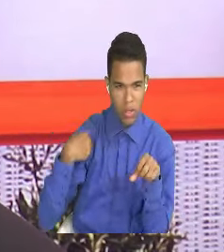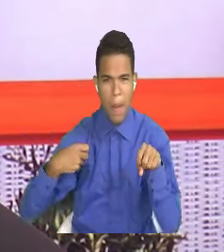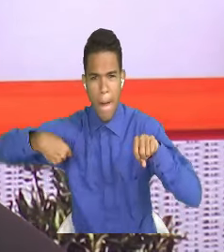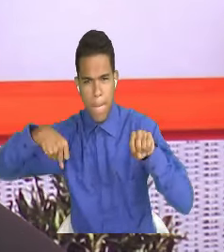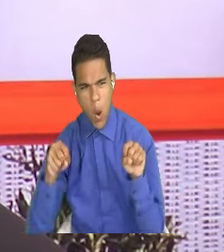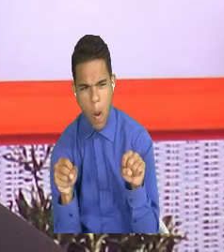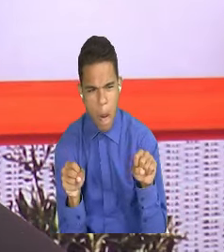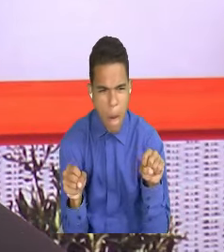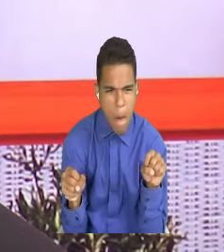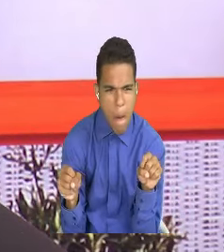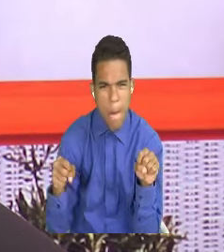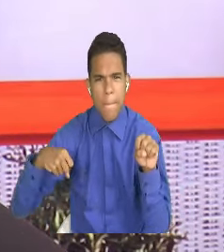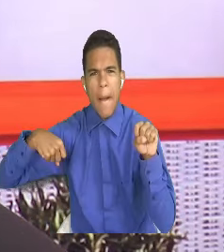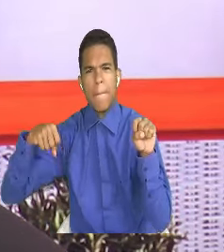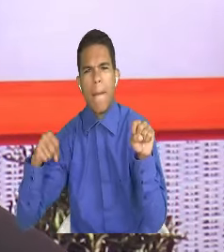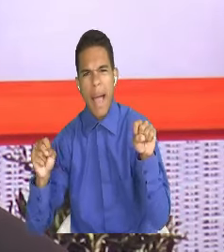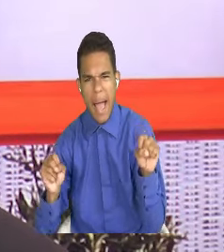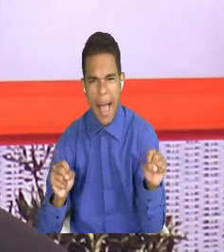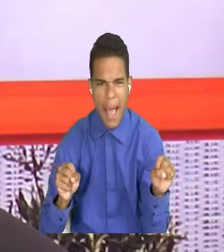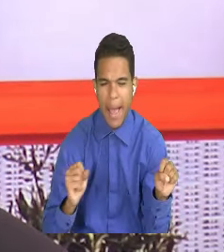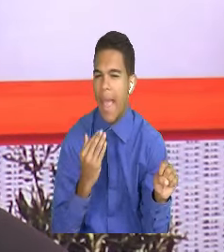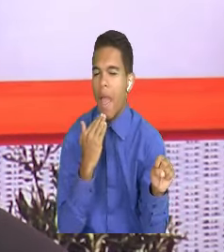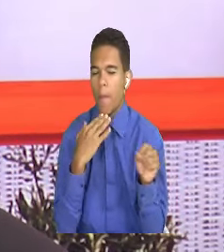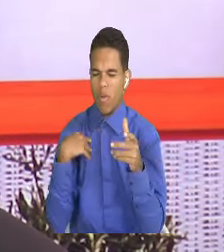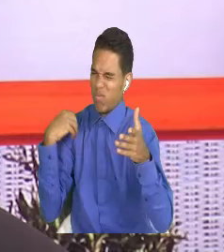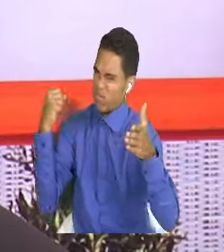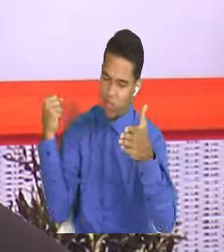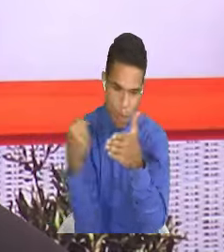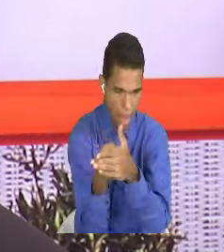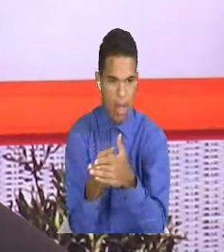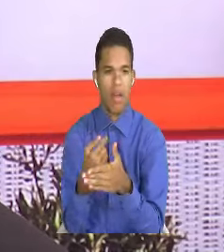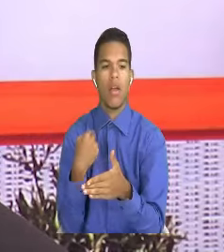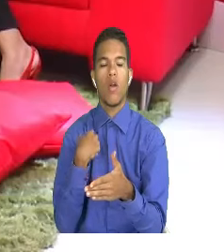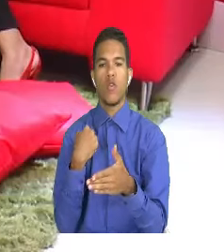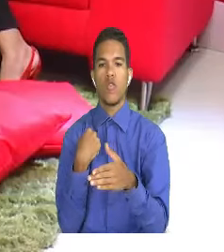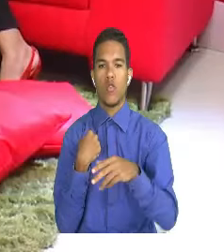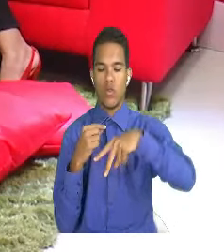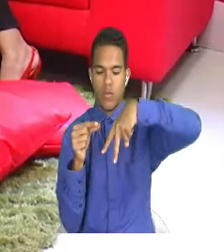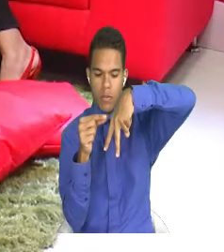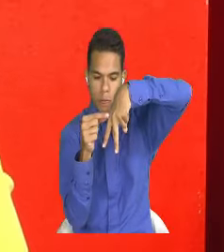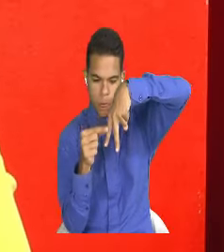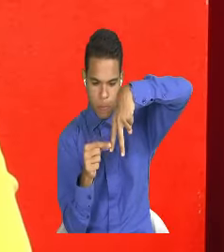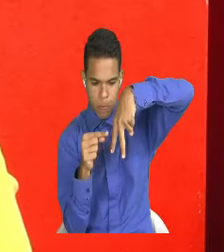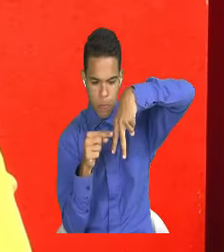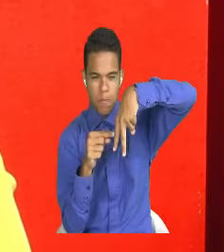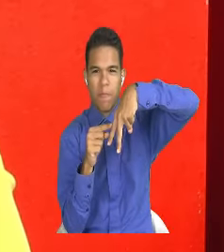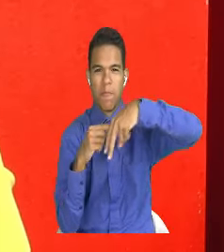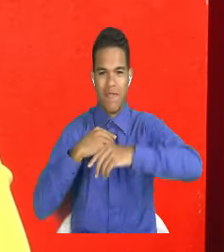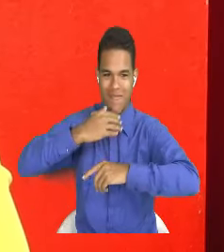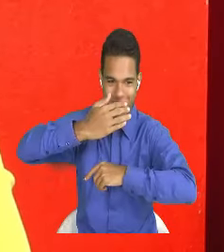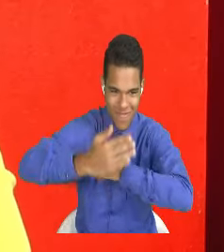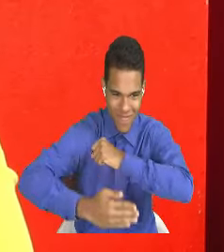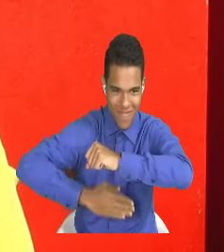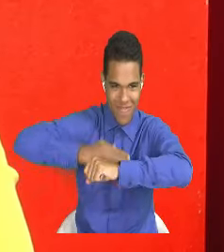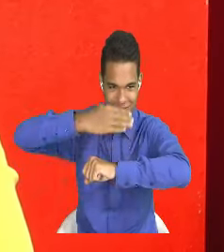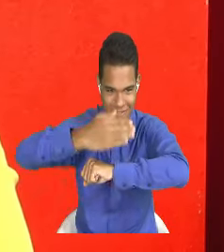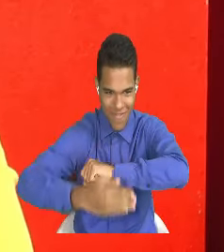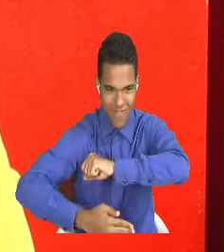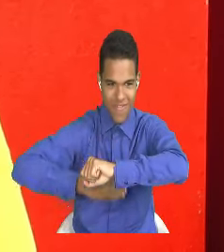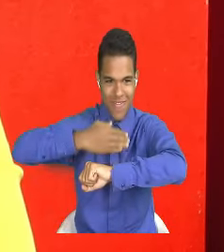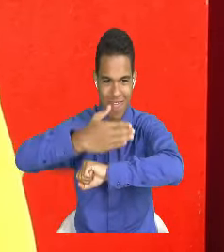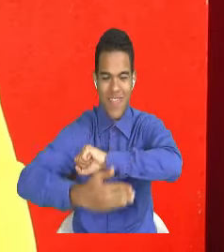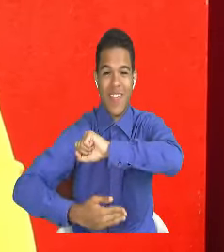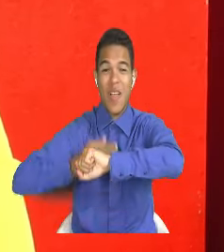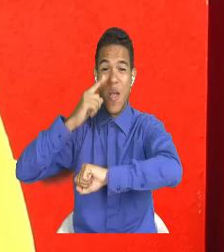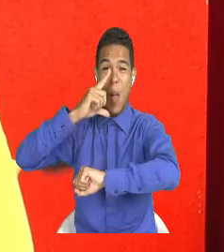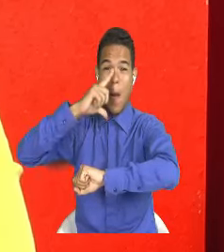de tránsito y me enyesaron un pie y me colocaron puntos. ¿Qué debo hacer? Buenos días, Kiara.